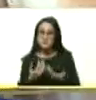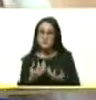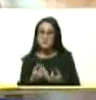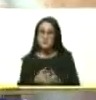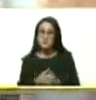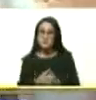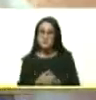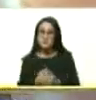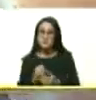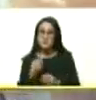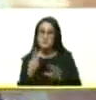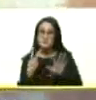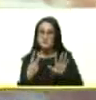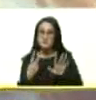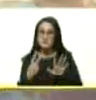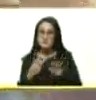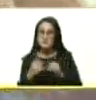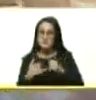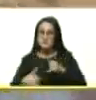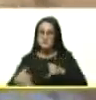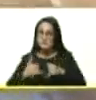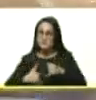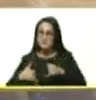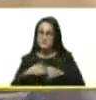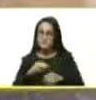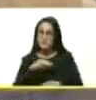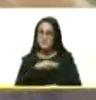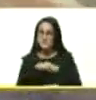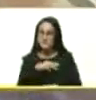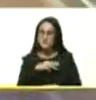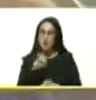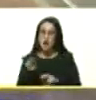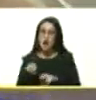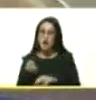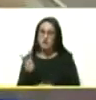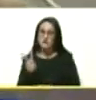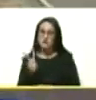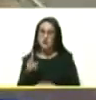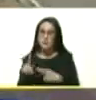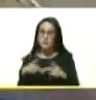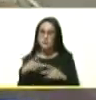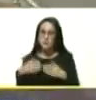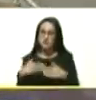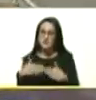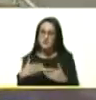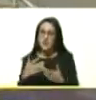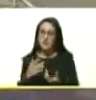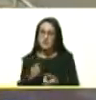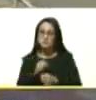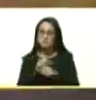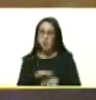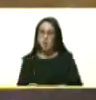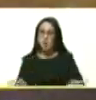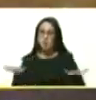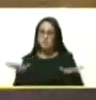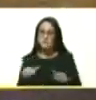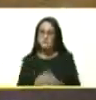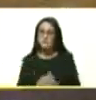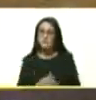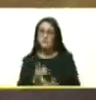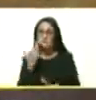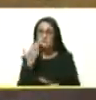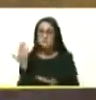número 7 de la misión AgroVenezuela, que es producción primaria, procesamiento y abastecimiento. Y podemos